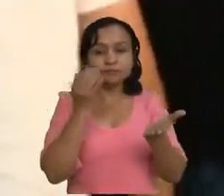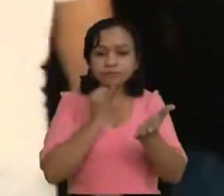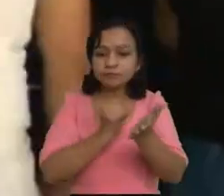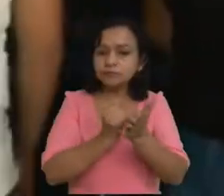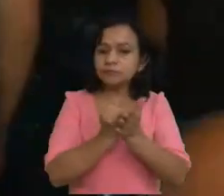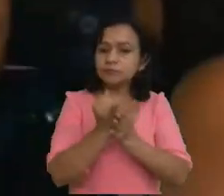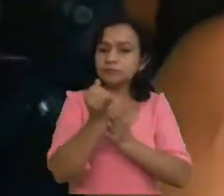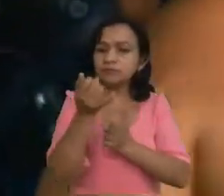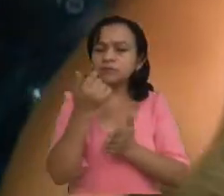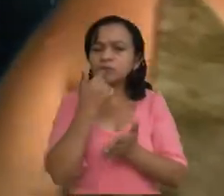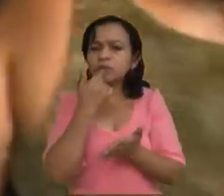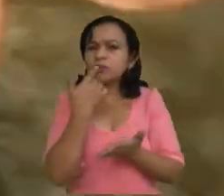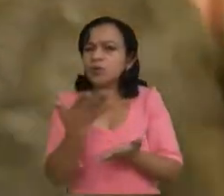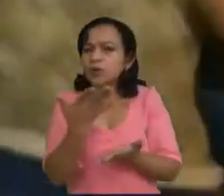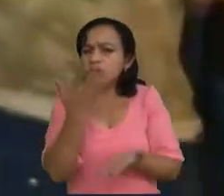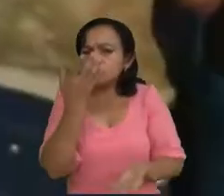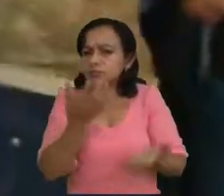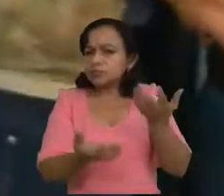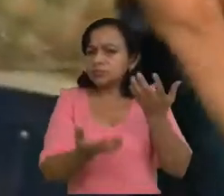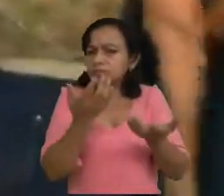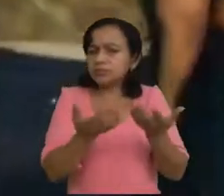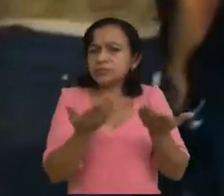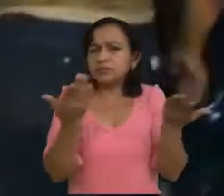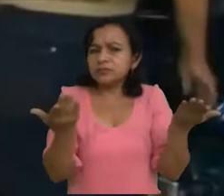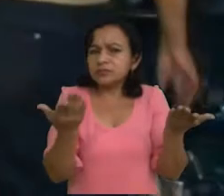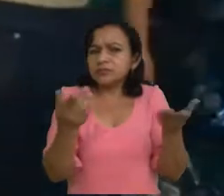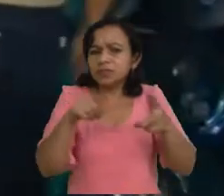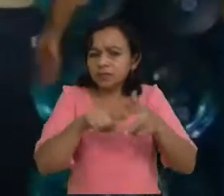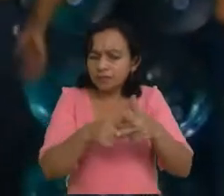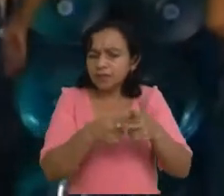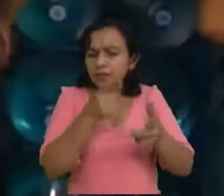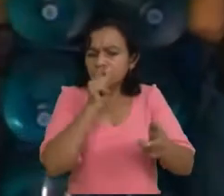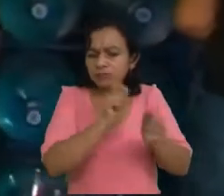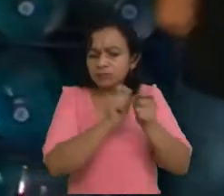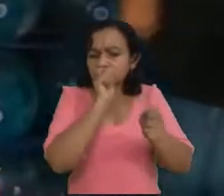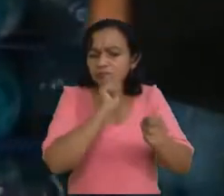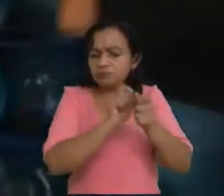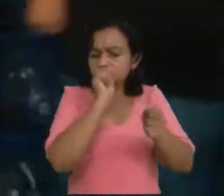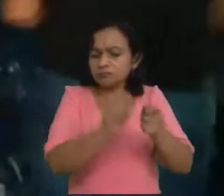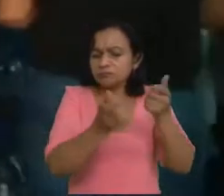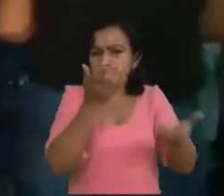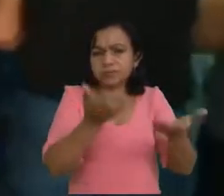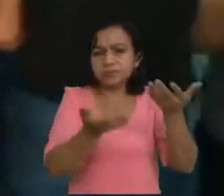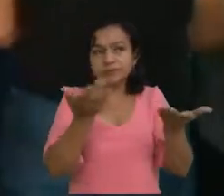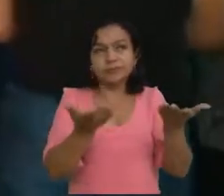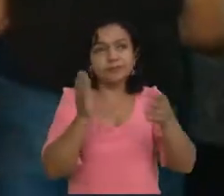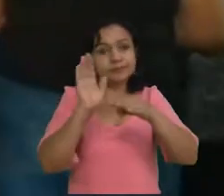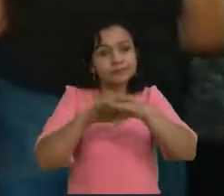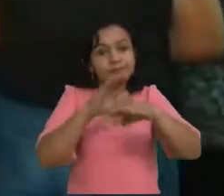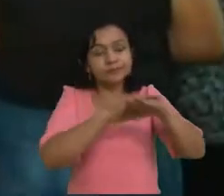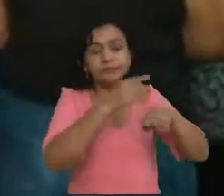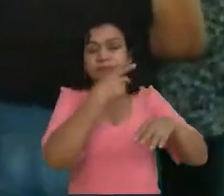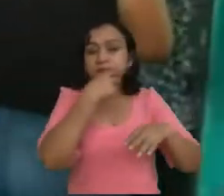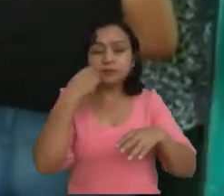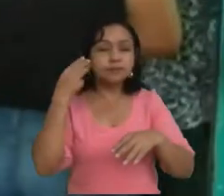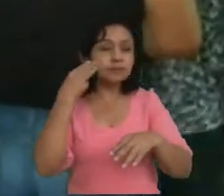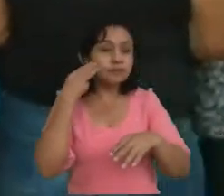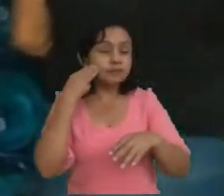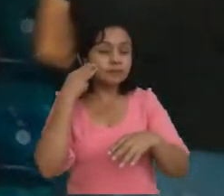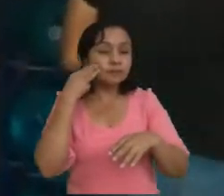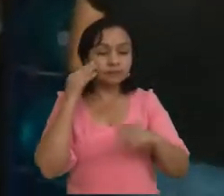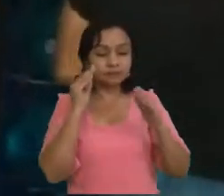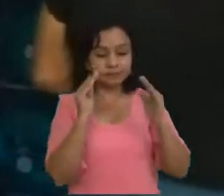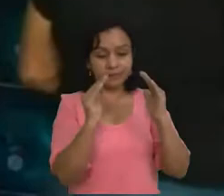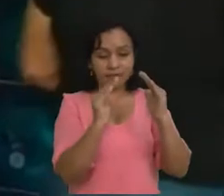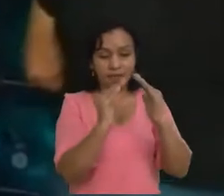investigar qué fue lo que ocurrió, qué generó este incendio. Pero el llamado es a los padres de familia, no dejar solos a los